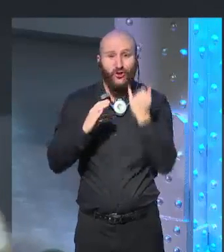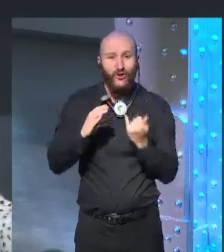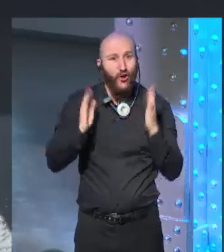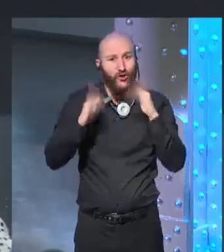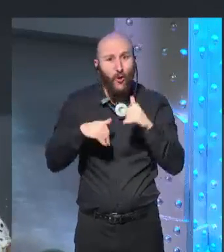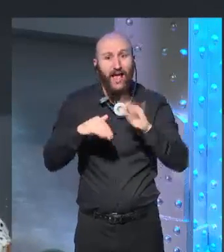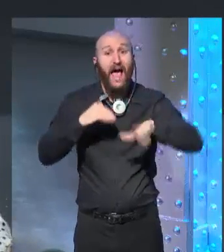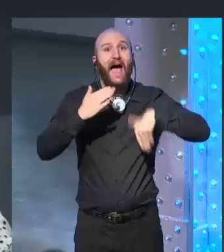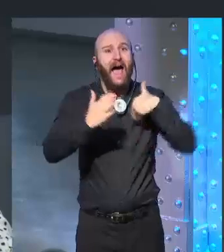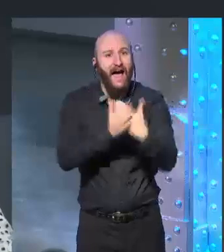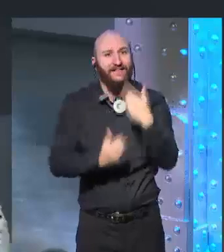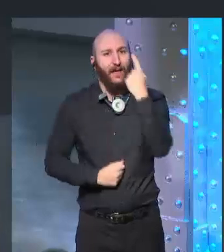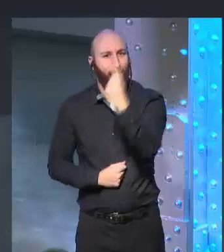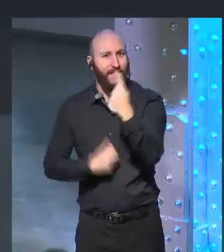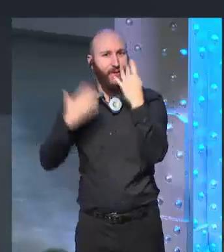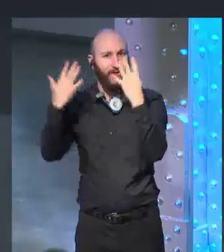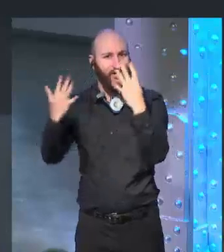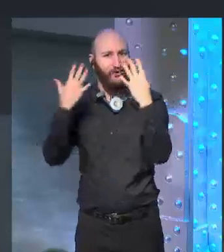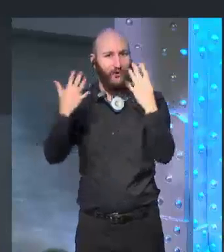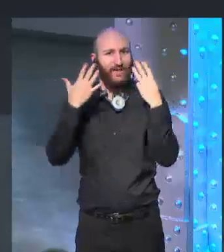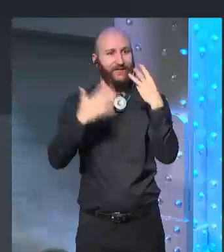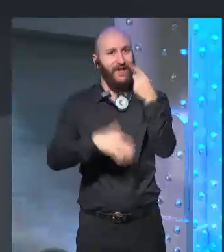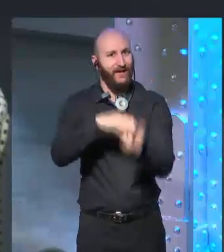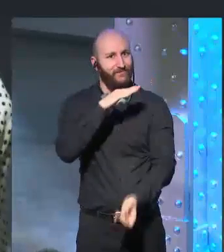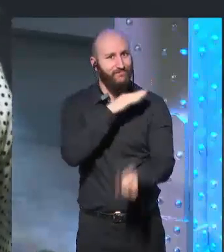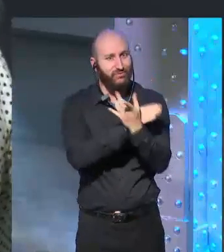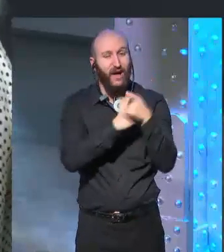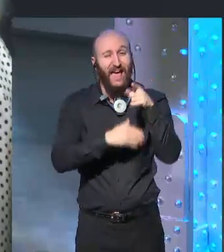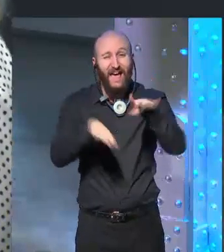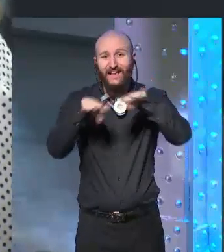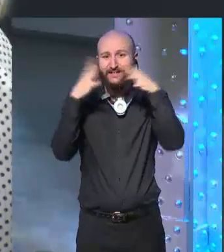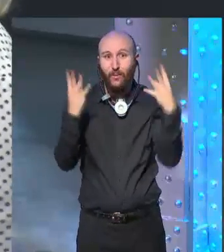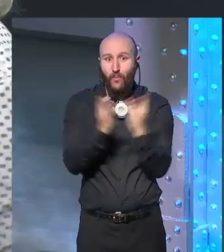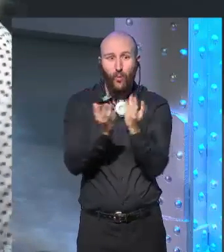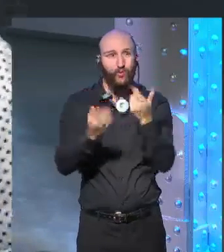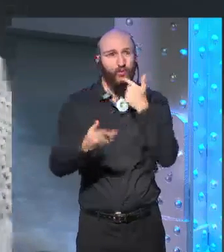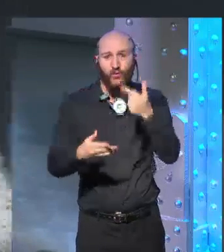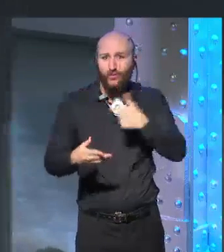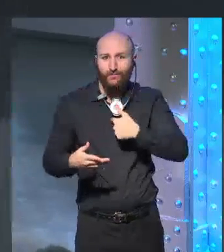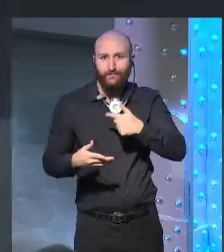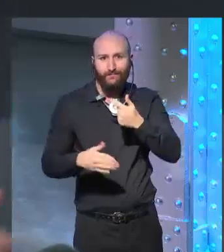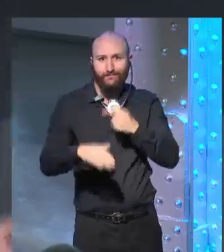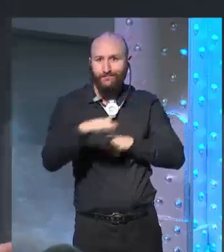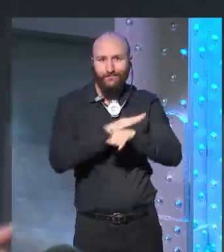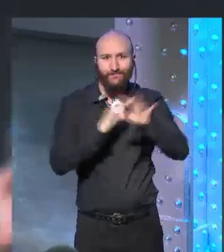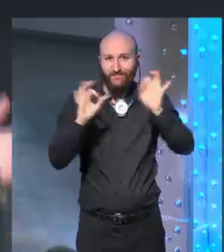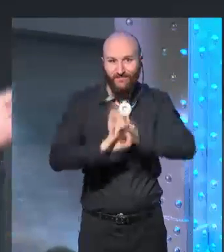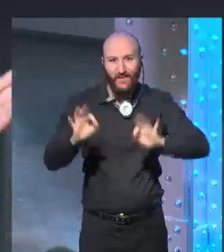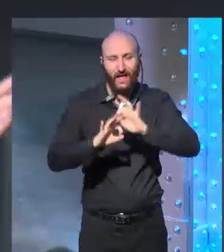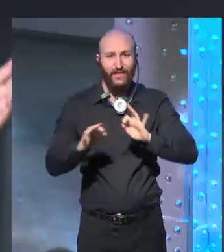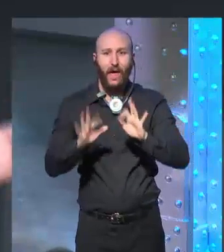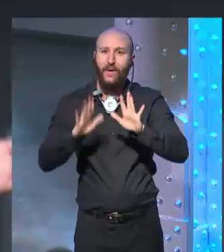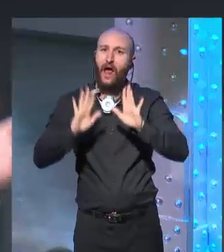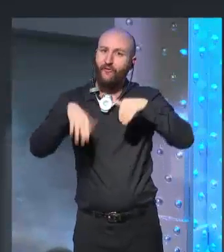hasta 1998. Y este no es el mundo en el que crecí, no es mi idioma, pero tengo un nivel